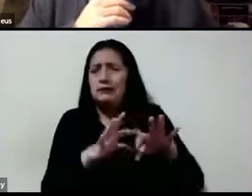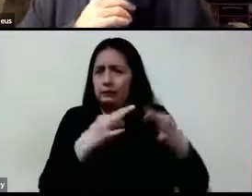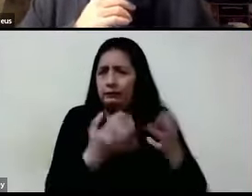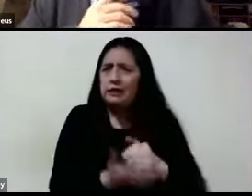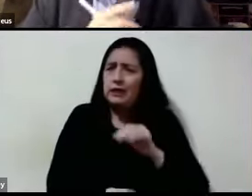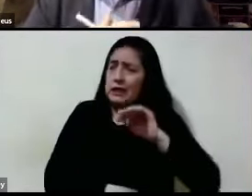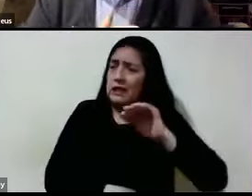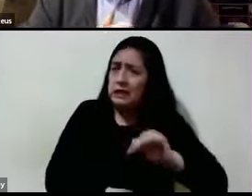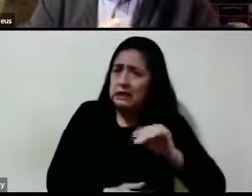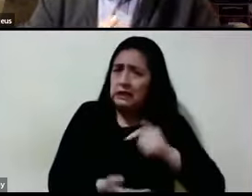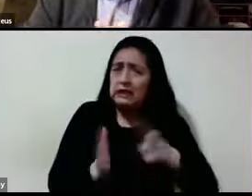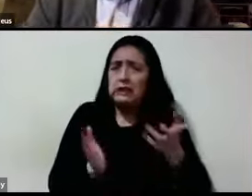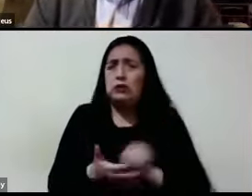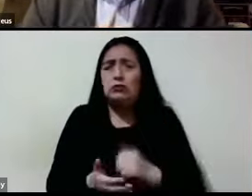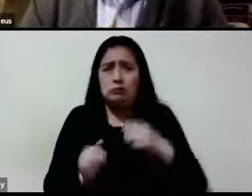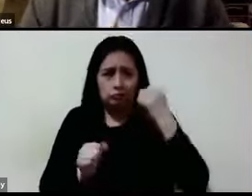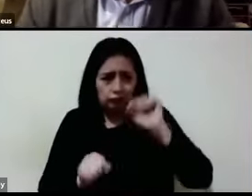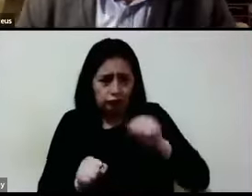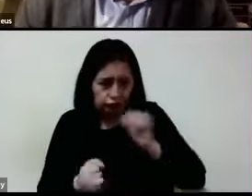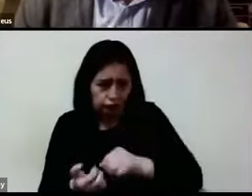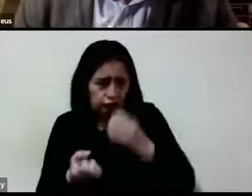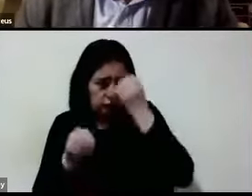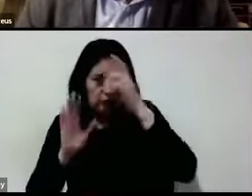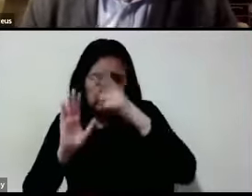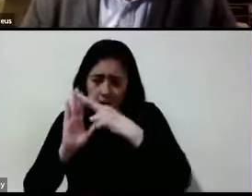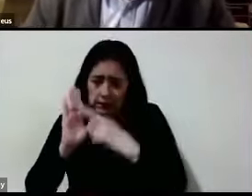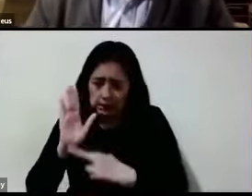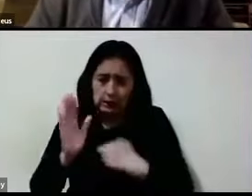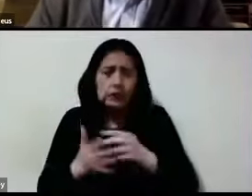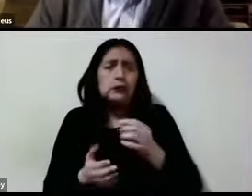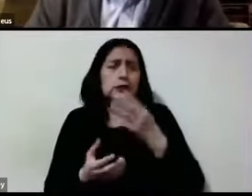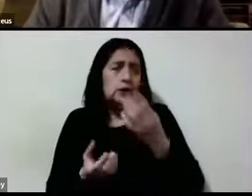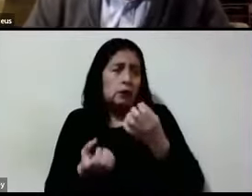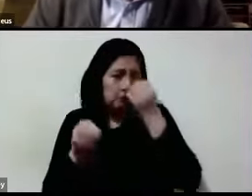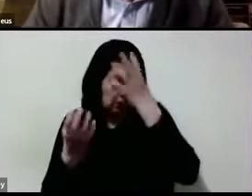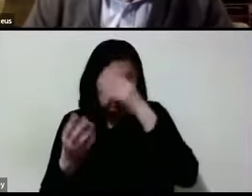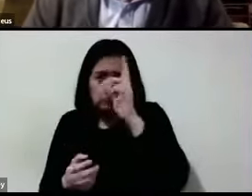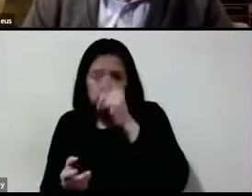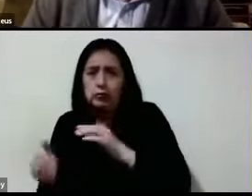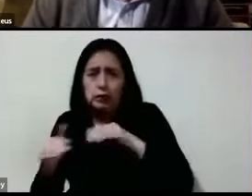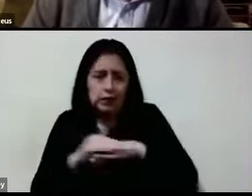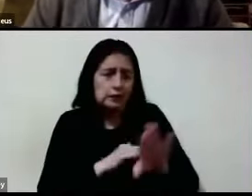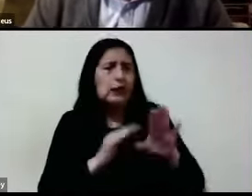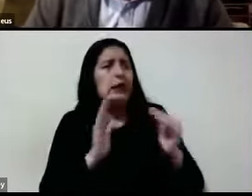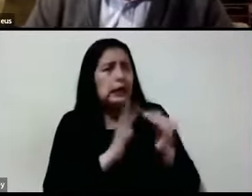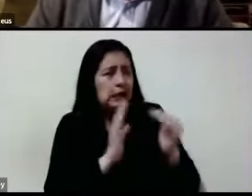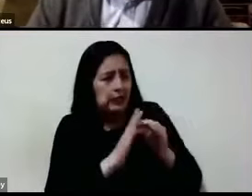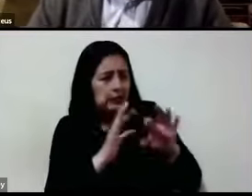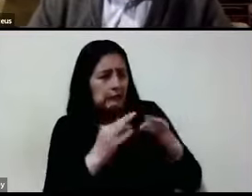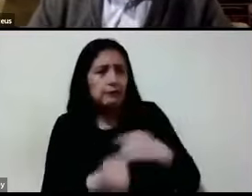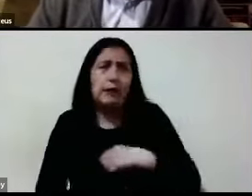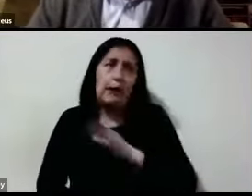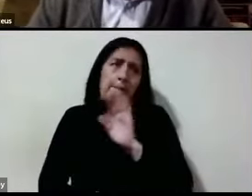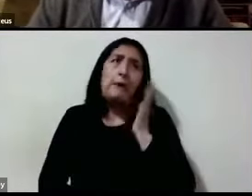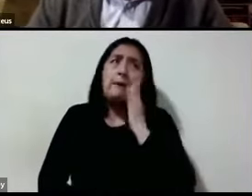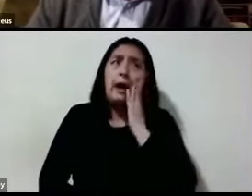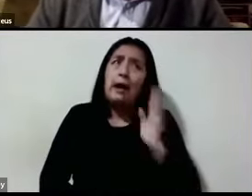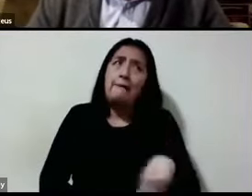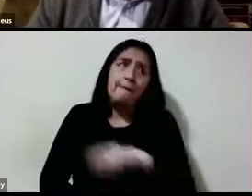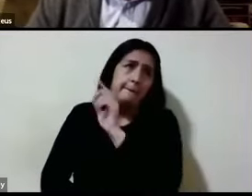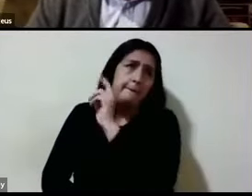niño que va con las normas que le enseñan los docentes, va a la casa y dice, ¿sabes qué, mami? Mi maestra o